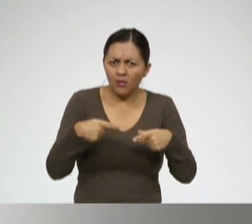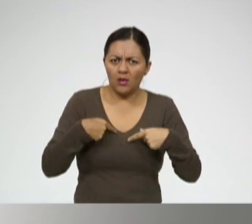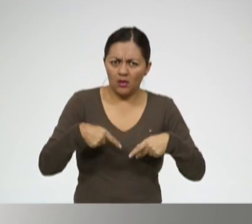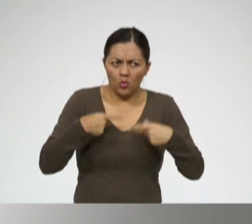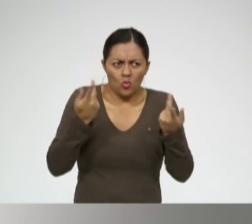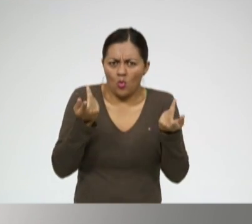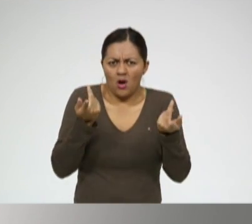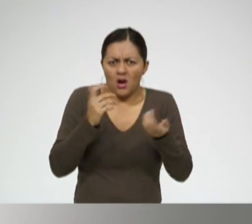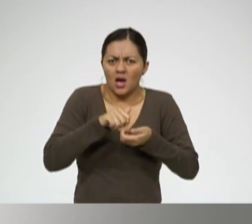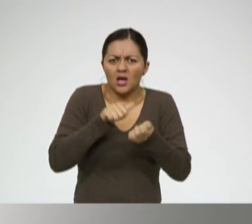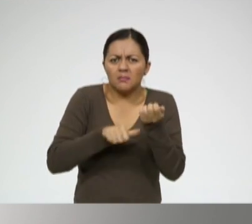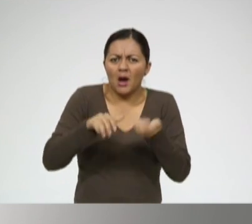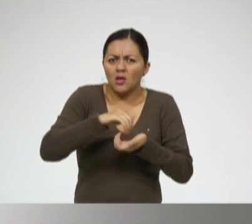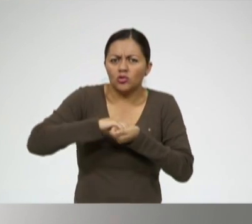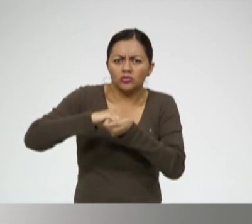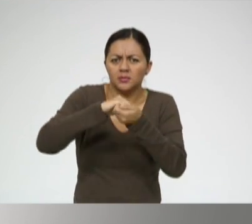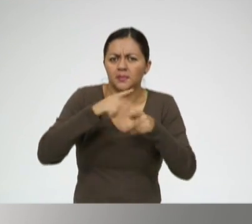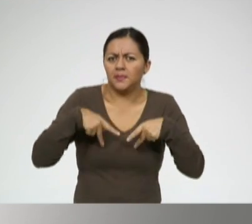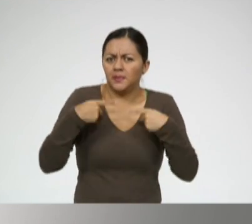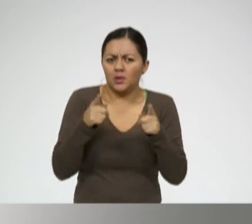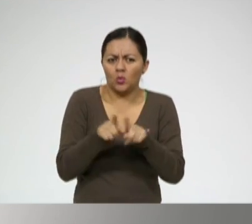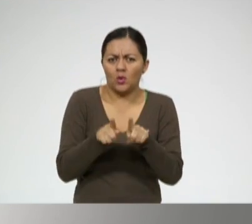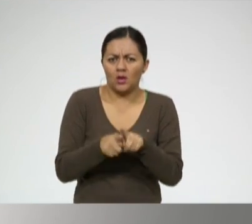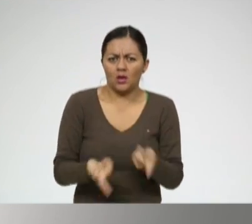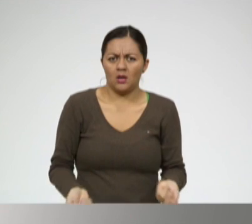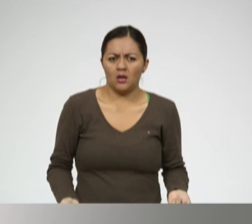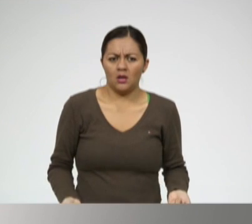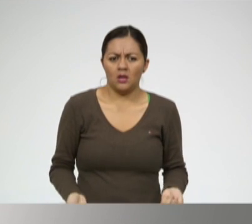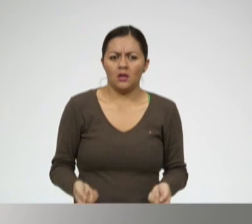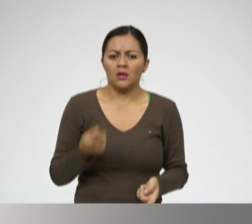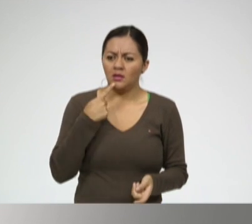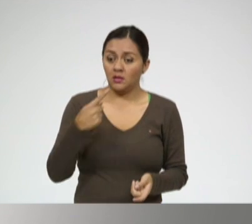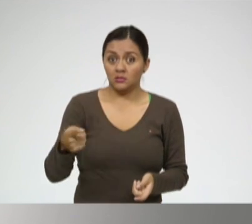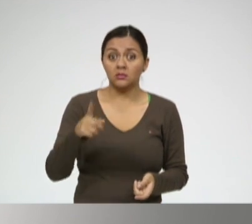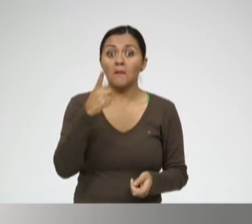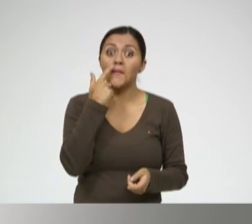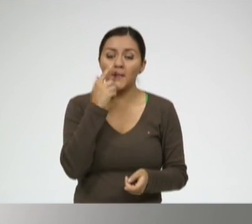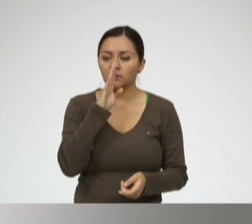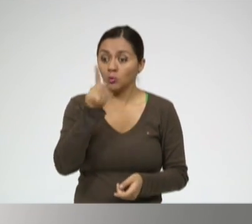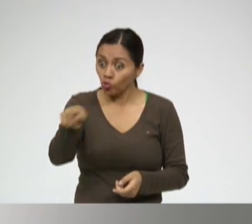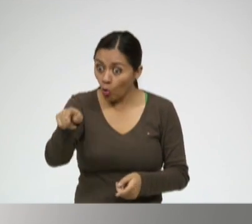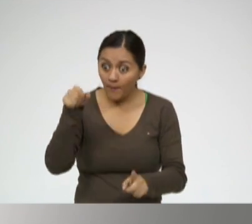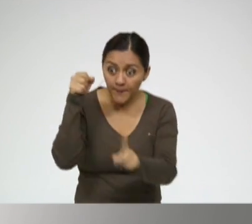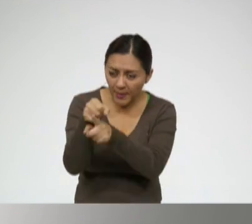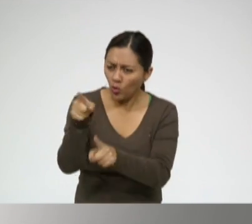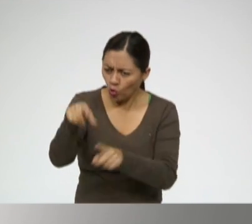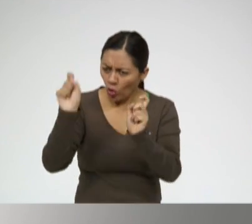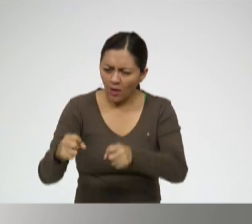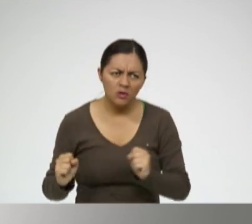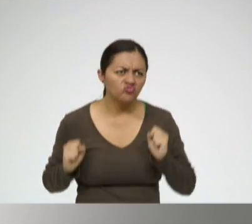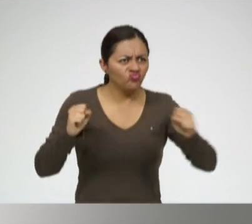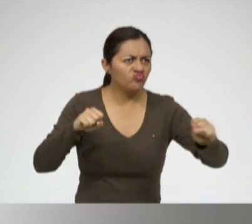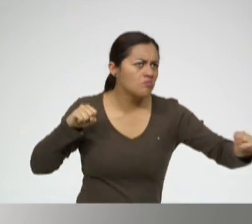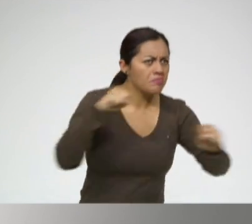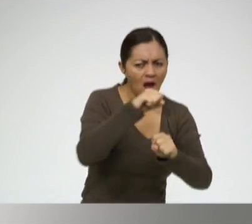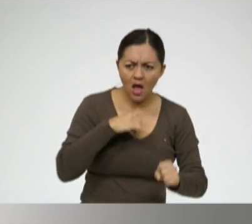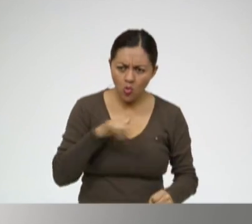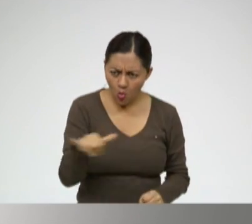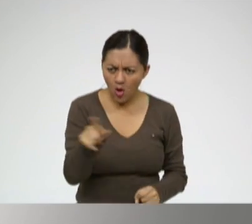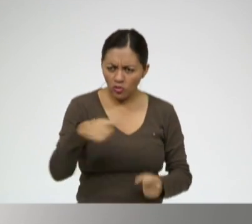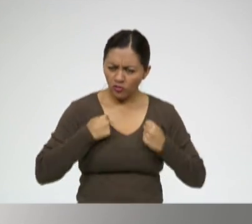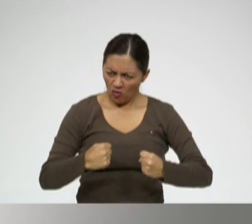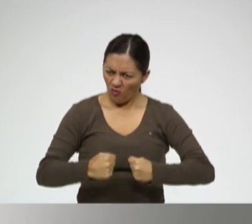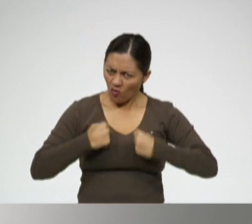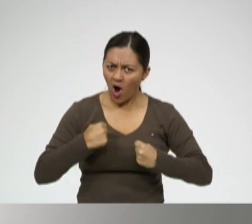otro. Que hay veces padres que le dicen, tú no debes dejarte de pegar, no debes dejarte de hacer nada, y llevan al golpe que le meten al